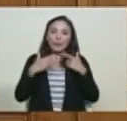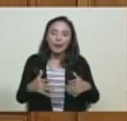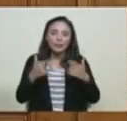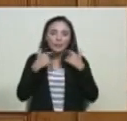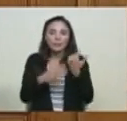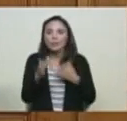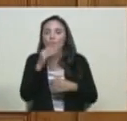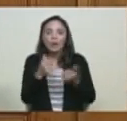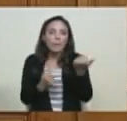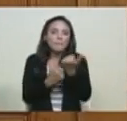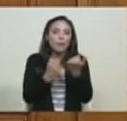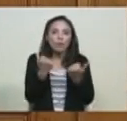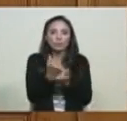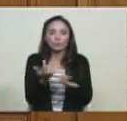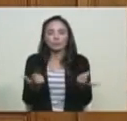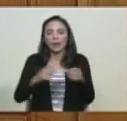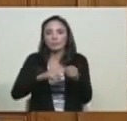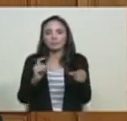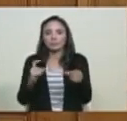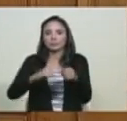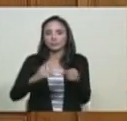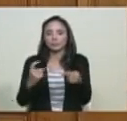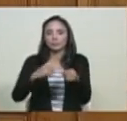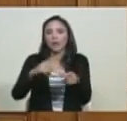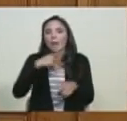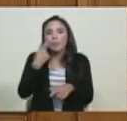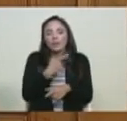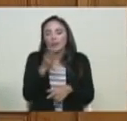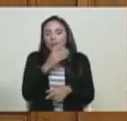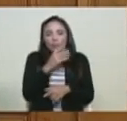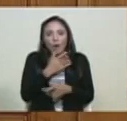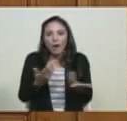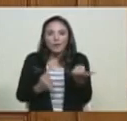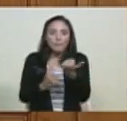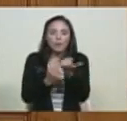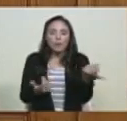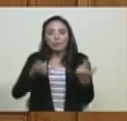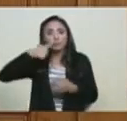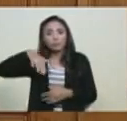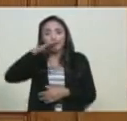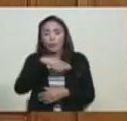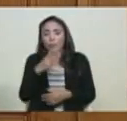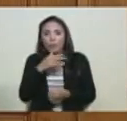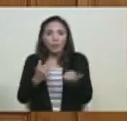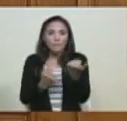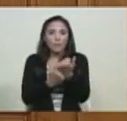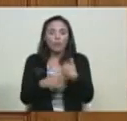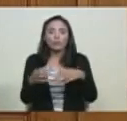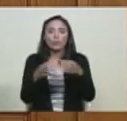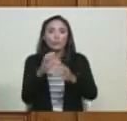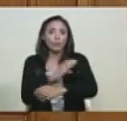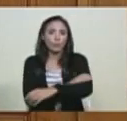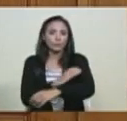apoyo y se han ido saliendo de la vida política, democrática. Y es verdad.